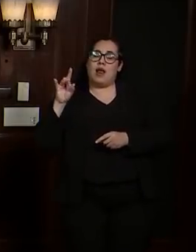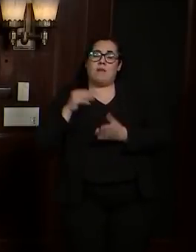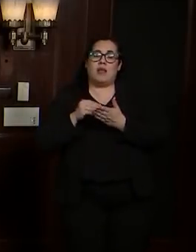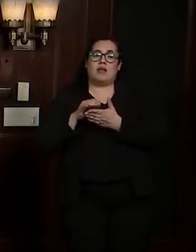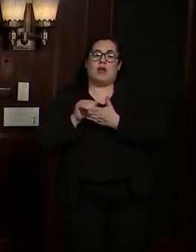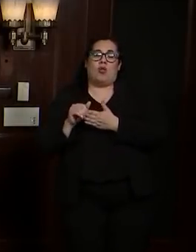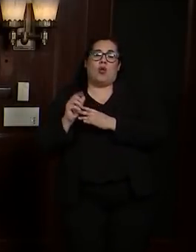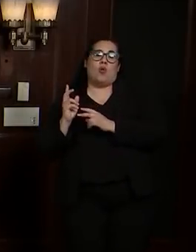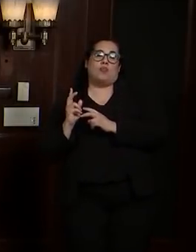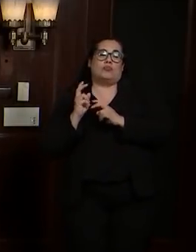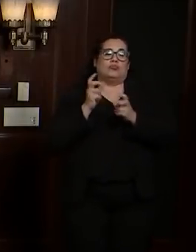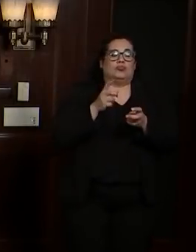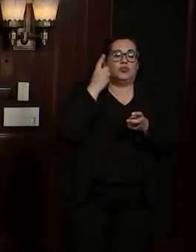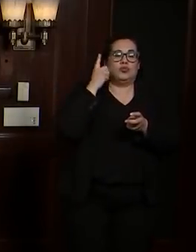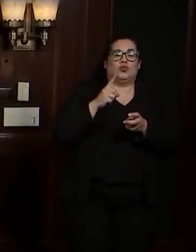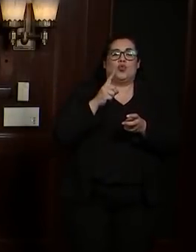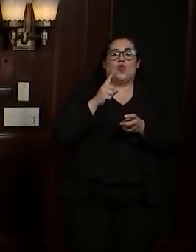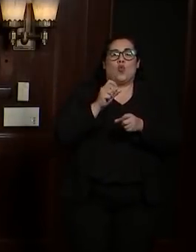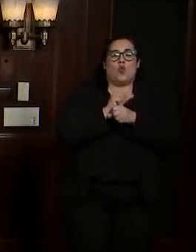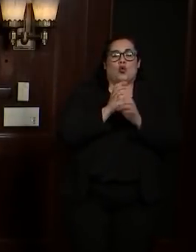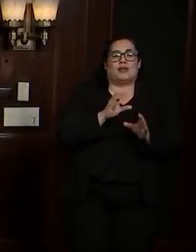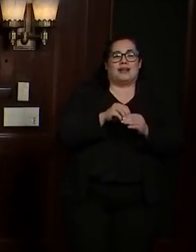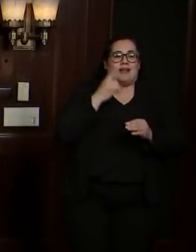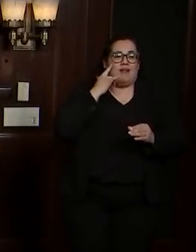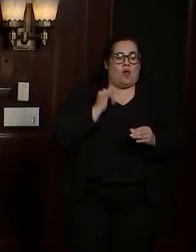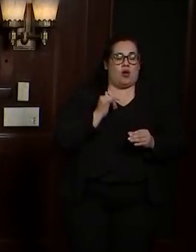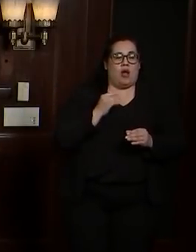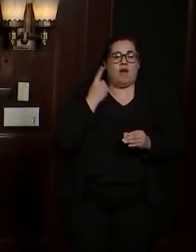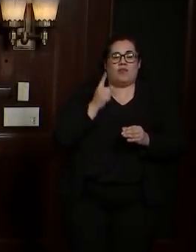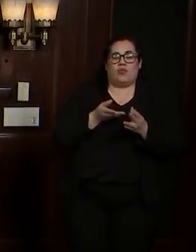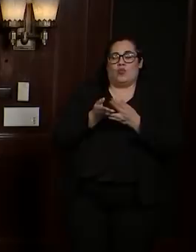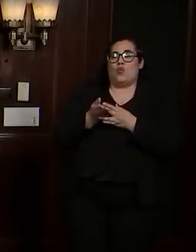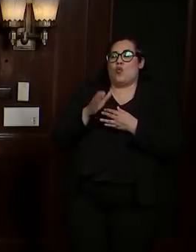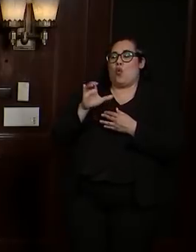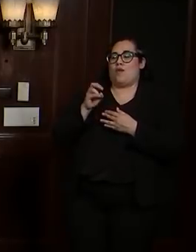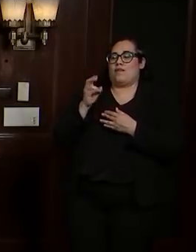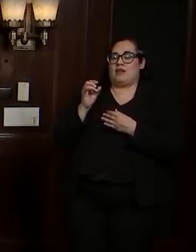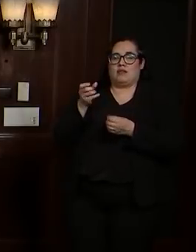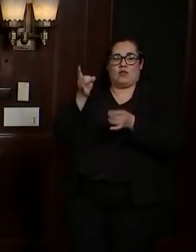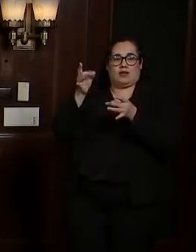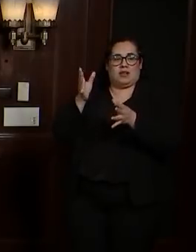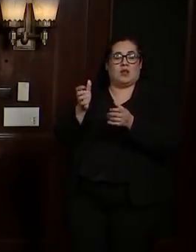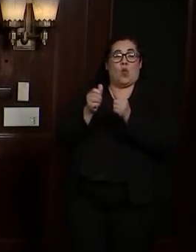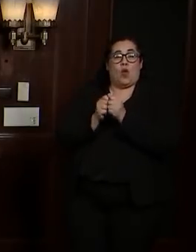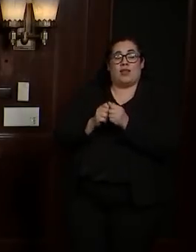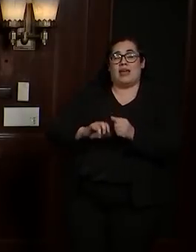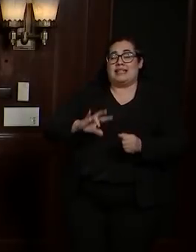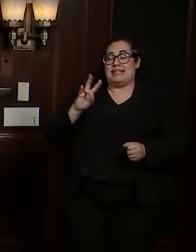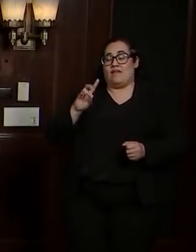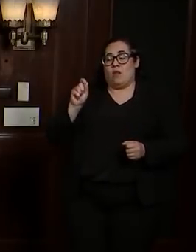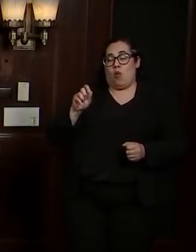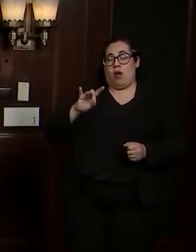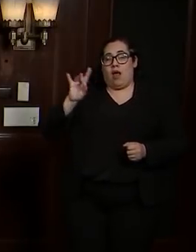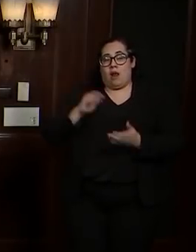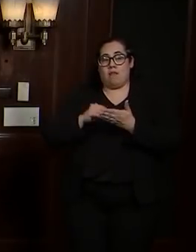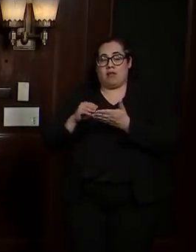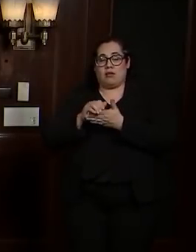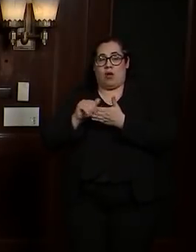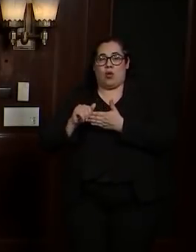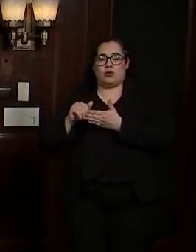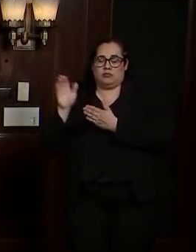para apoyar a los trabajadores de California afectados por COVID-19, con 7.8 millones de